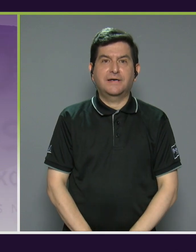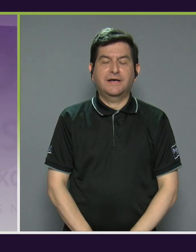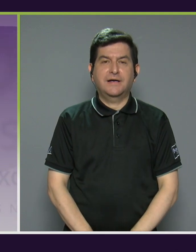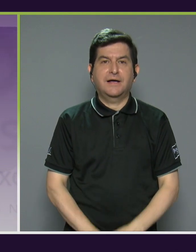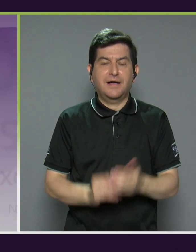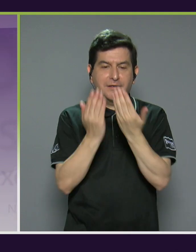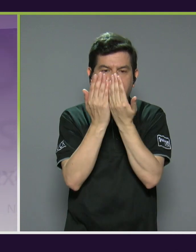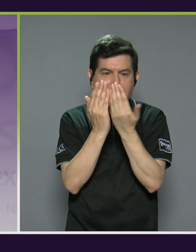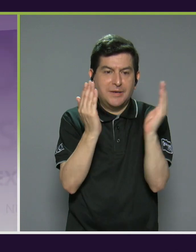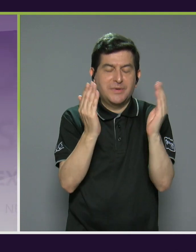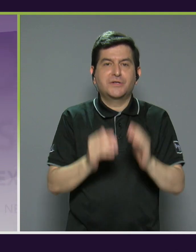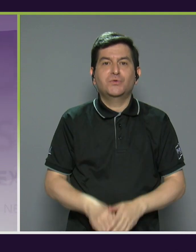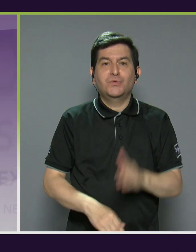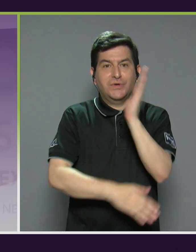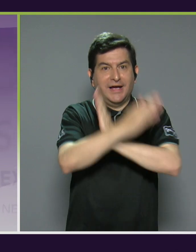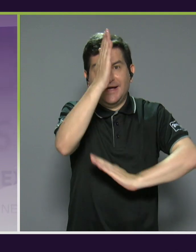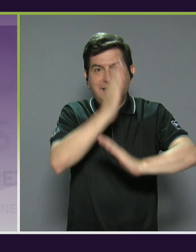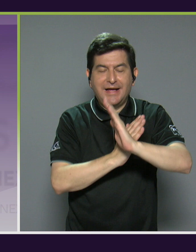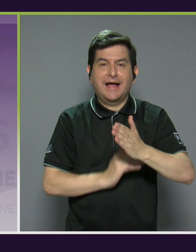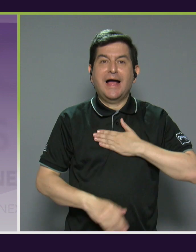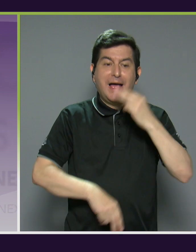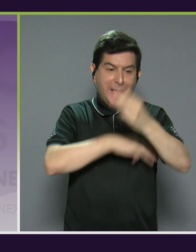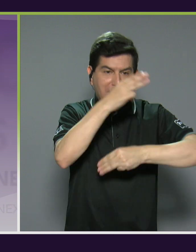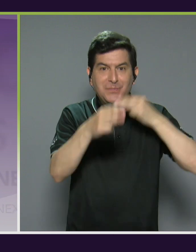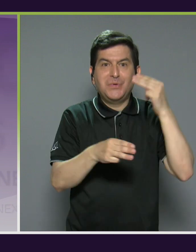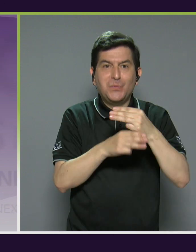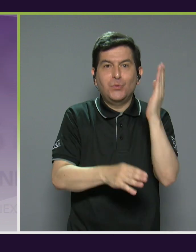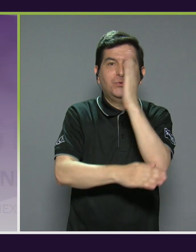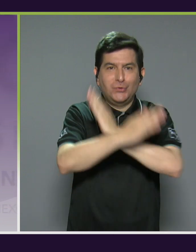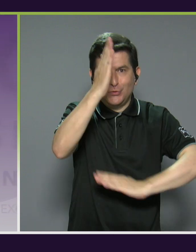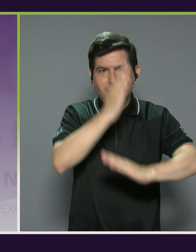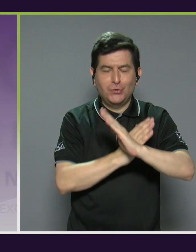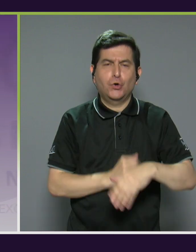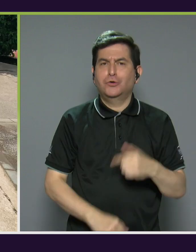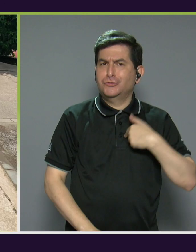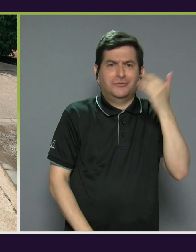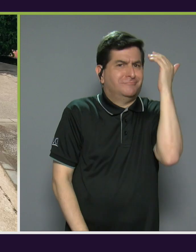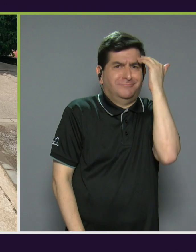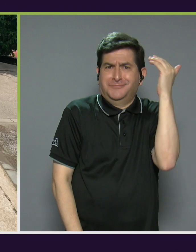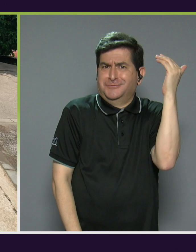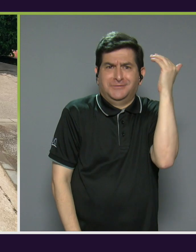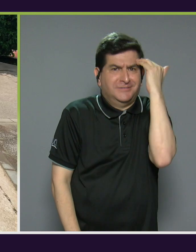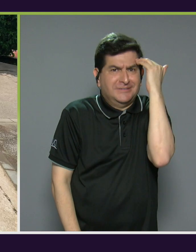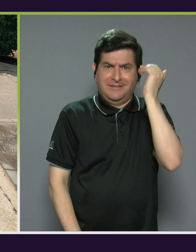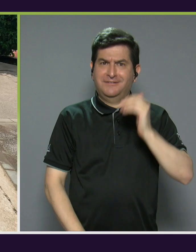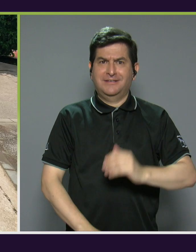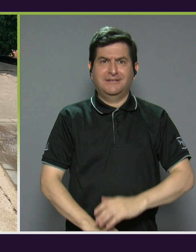Definitivamente fue la puerta a la discapacidad, ¿verdad? A mi mundo de discapacidad, y